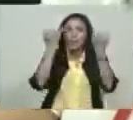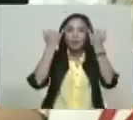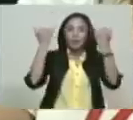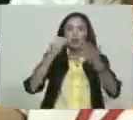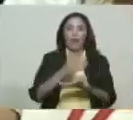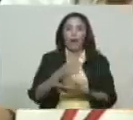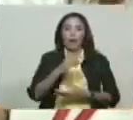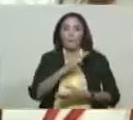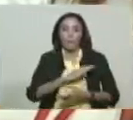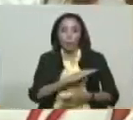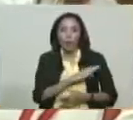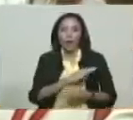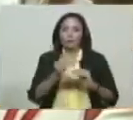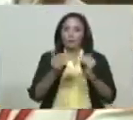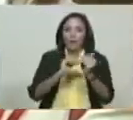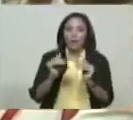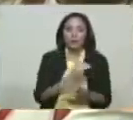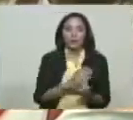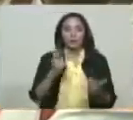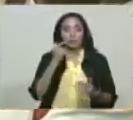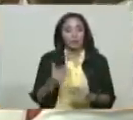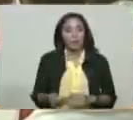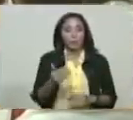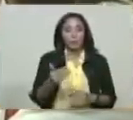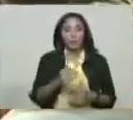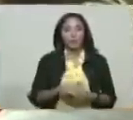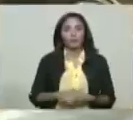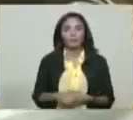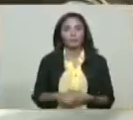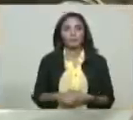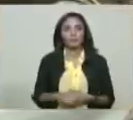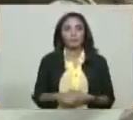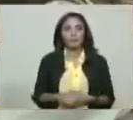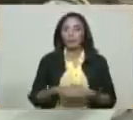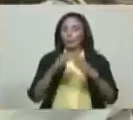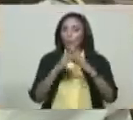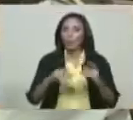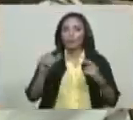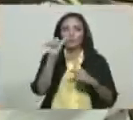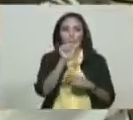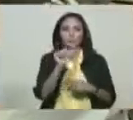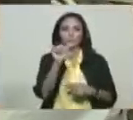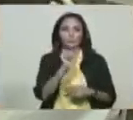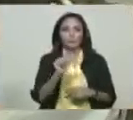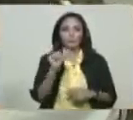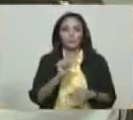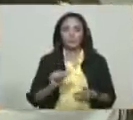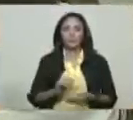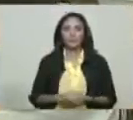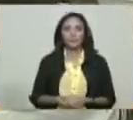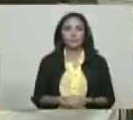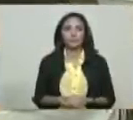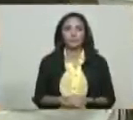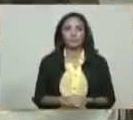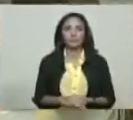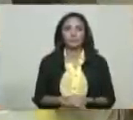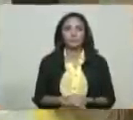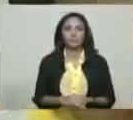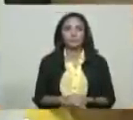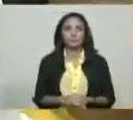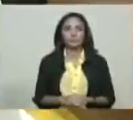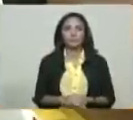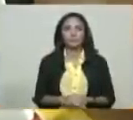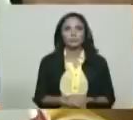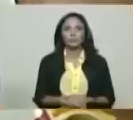el que necesitamos, amerita que toda la semana, Diosdado Piñate, el boletín